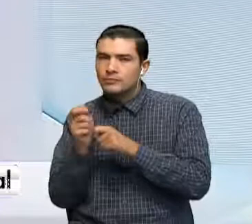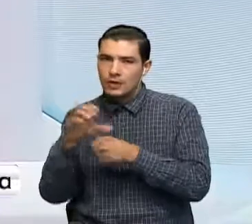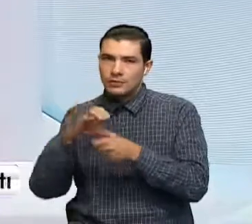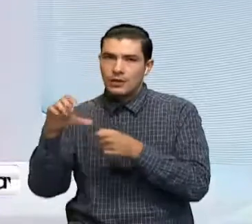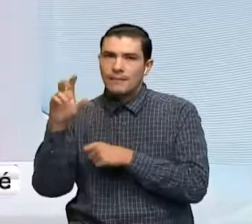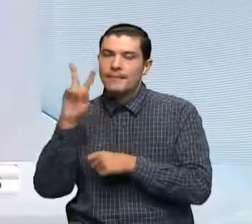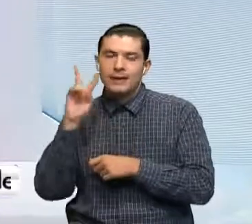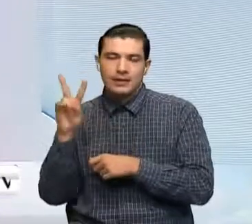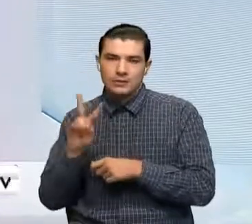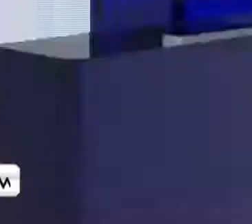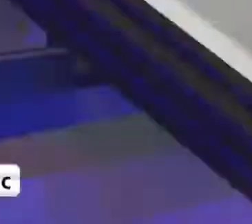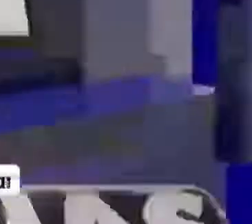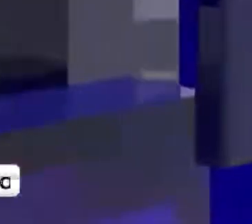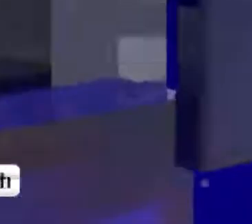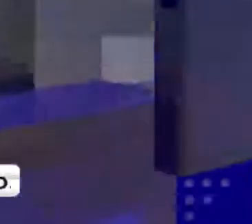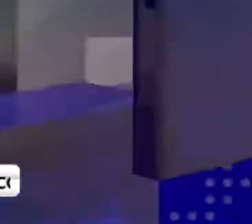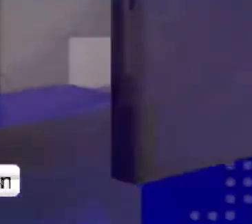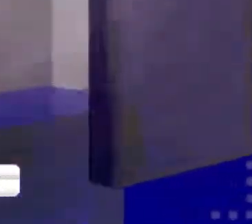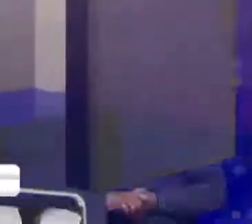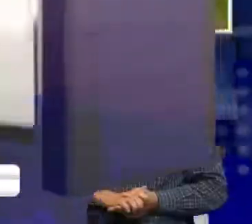cuál es la situación adelante